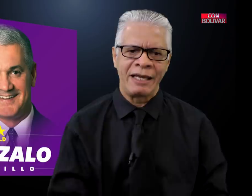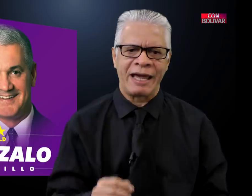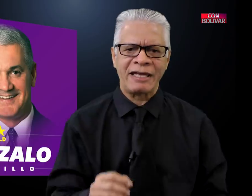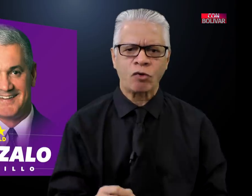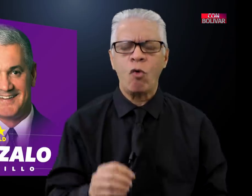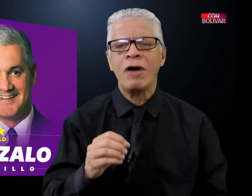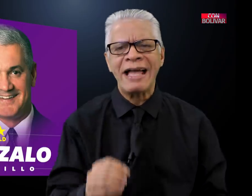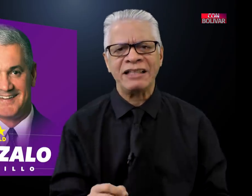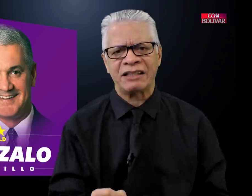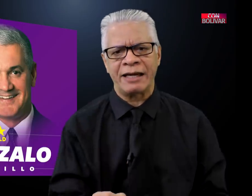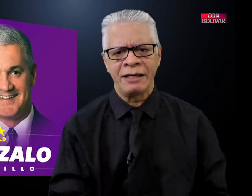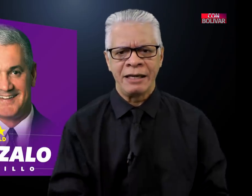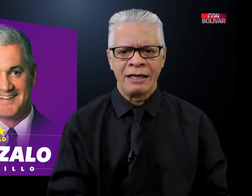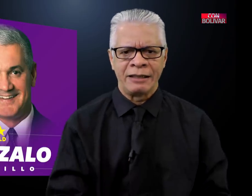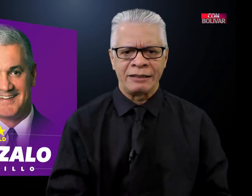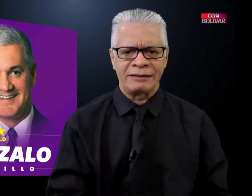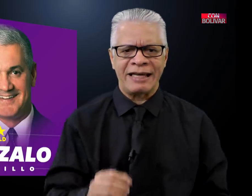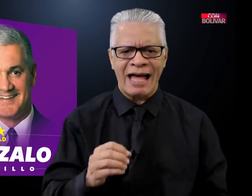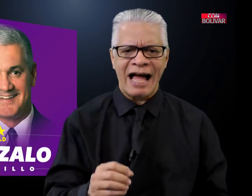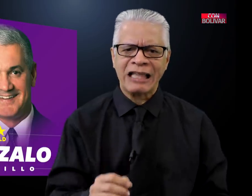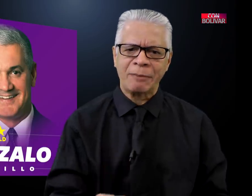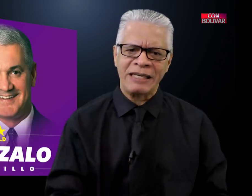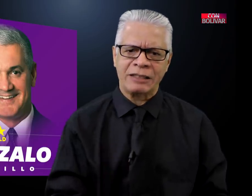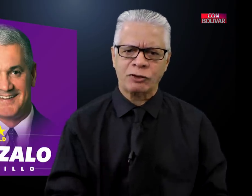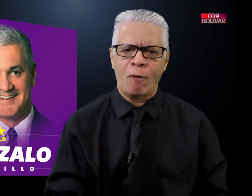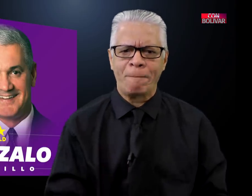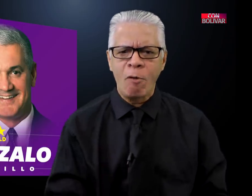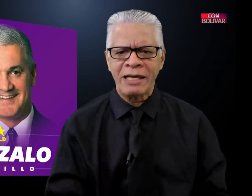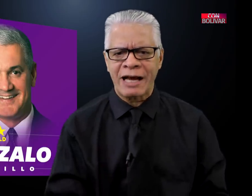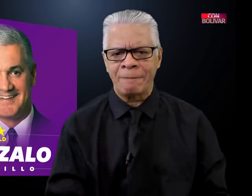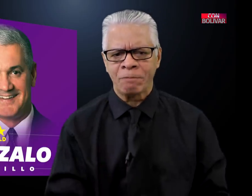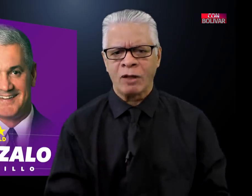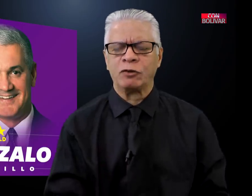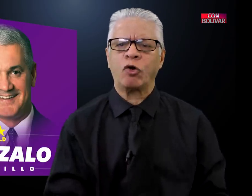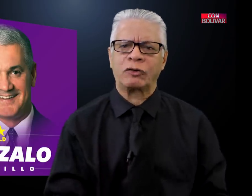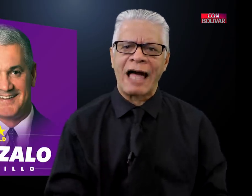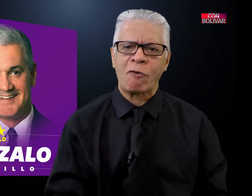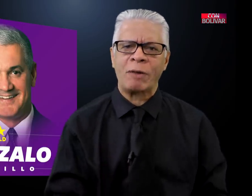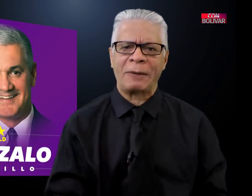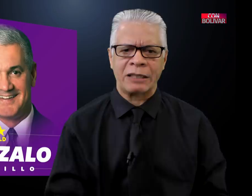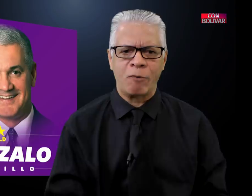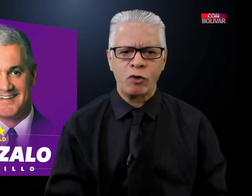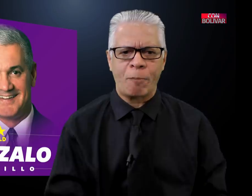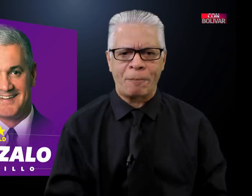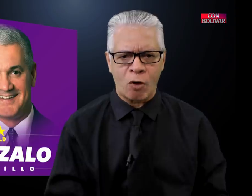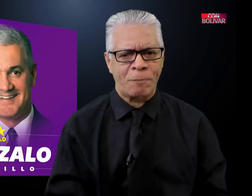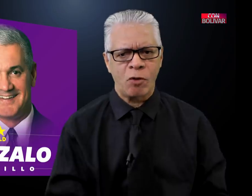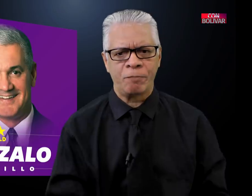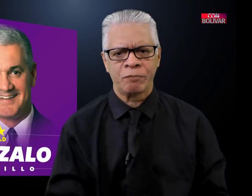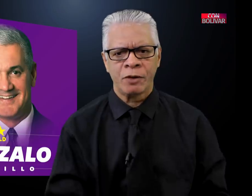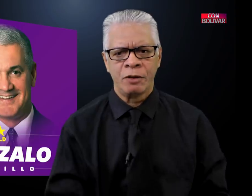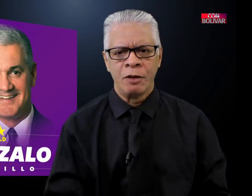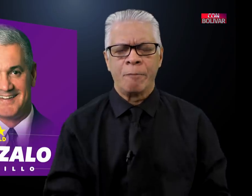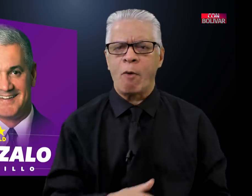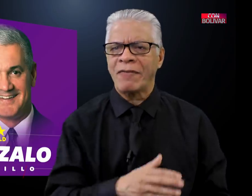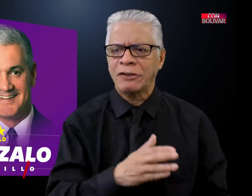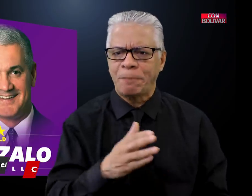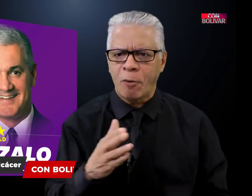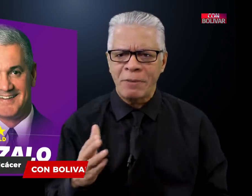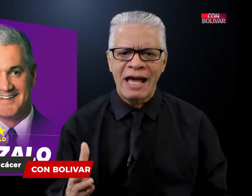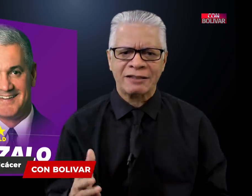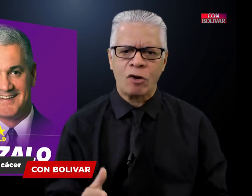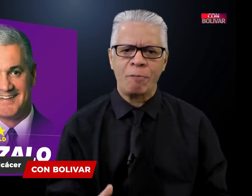Concretamente, es un ente de la administración pública dotado de patrimonio propio.